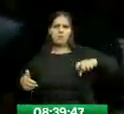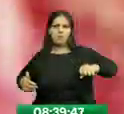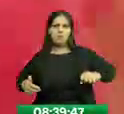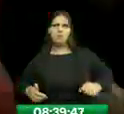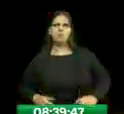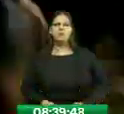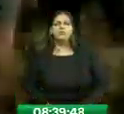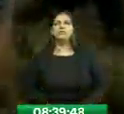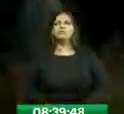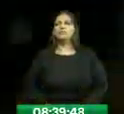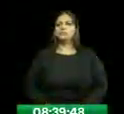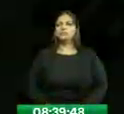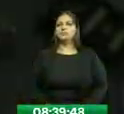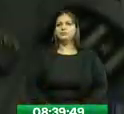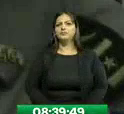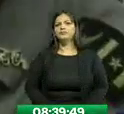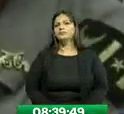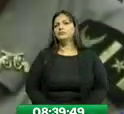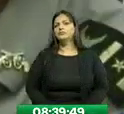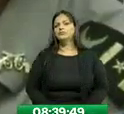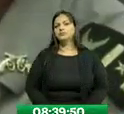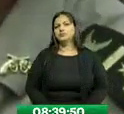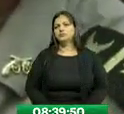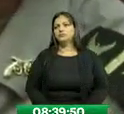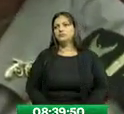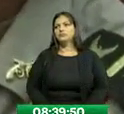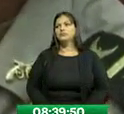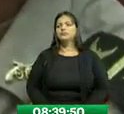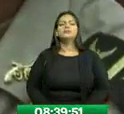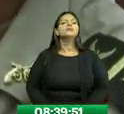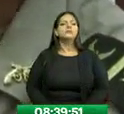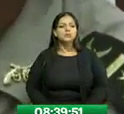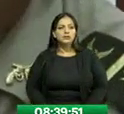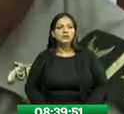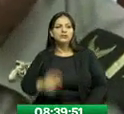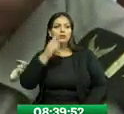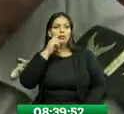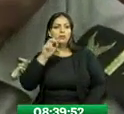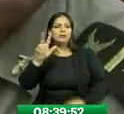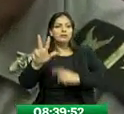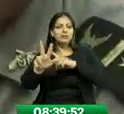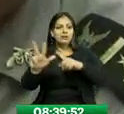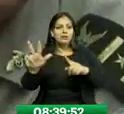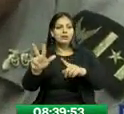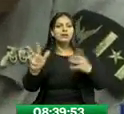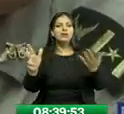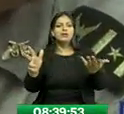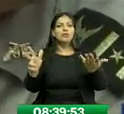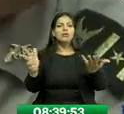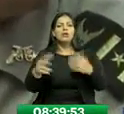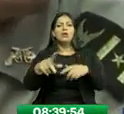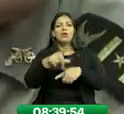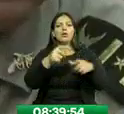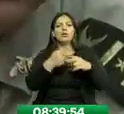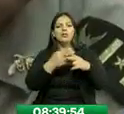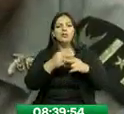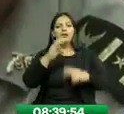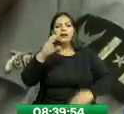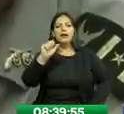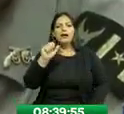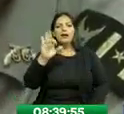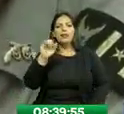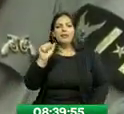cuneta de la vía principal. Tres ciudadanos que han sido retirados del sector de Catarama, que estaba causando inconvenientes en el lugar,